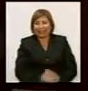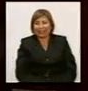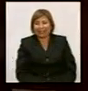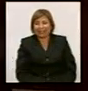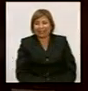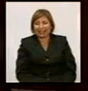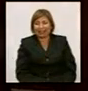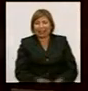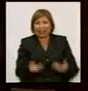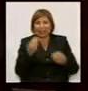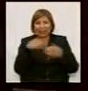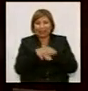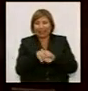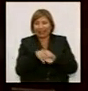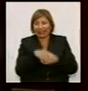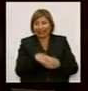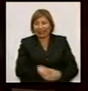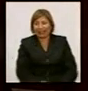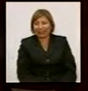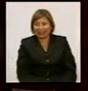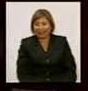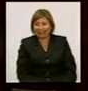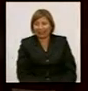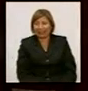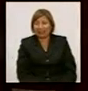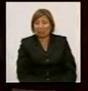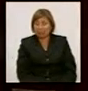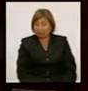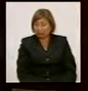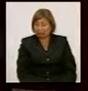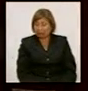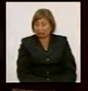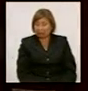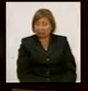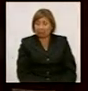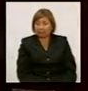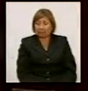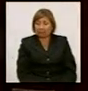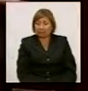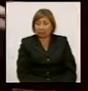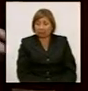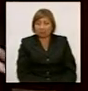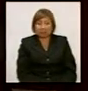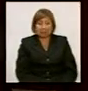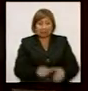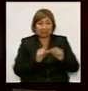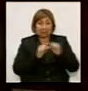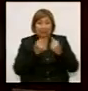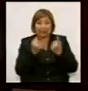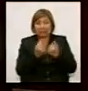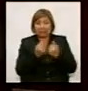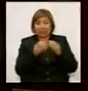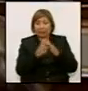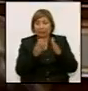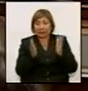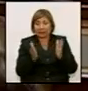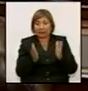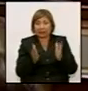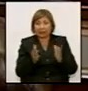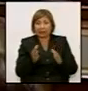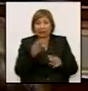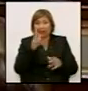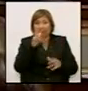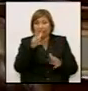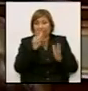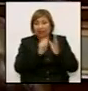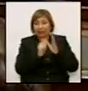dijeron, ¿cómo entramos? Bueno, como la sesión se va a abrir a la tercera